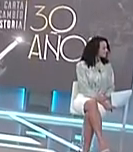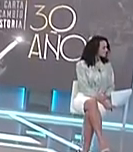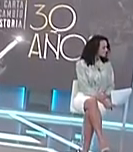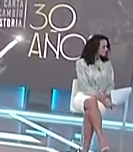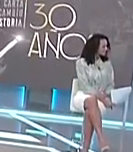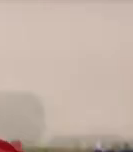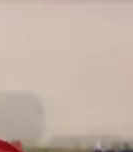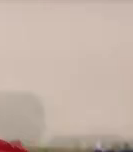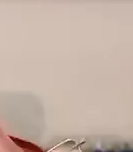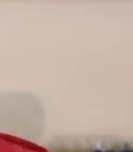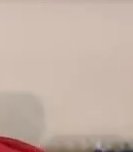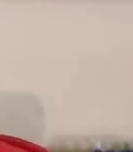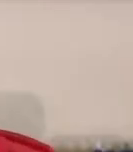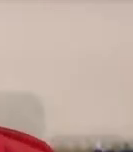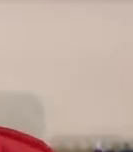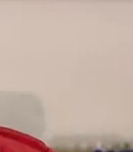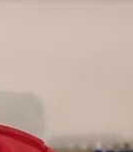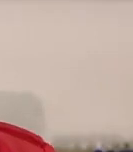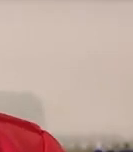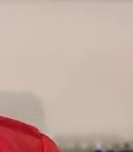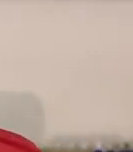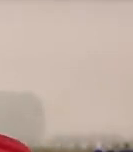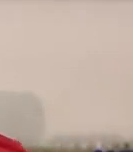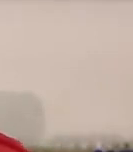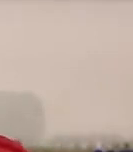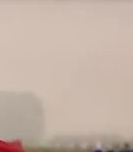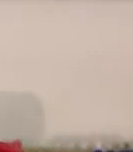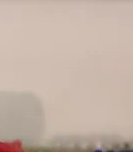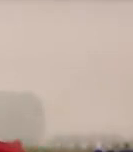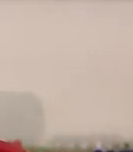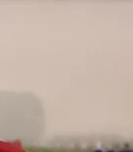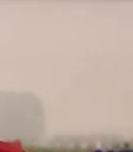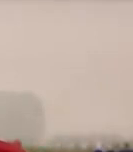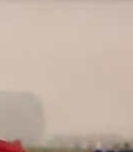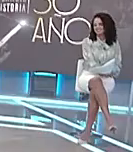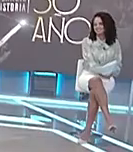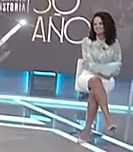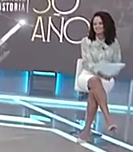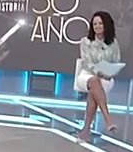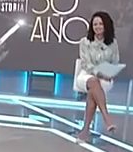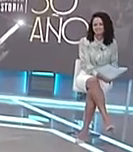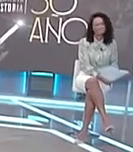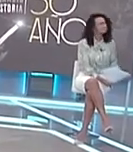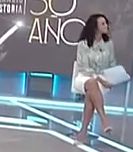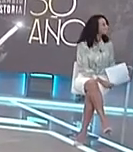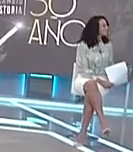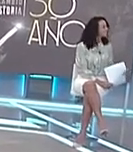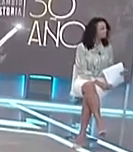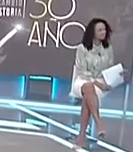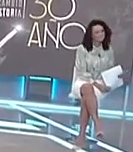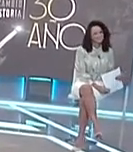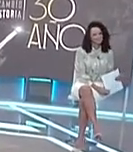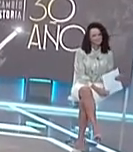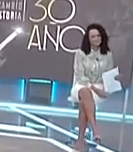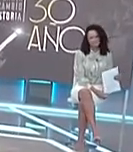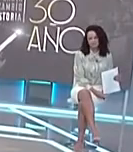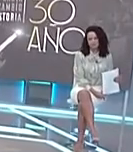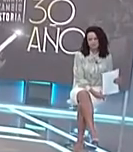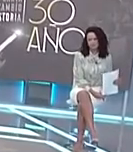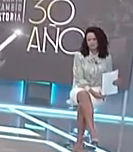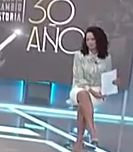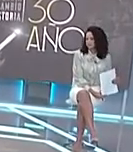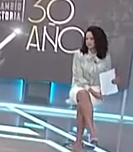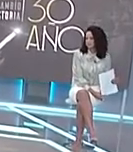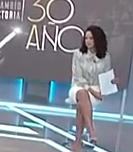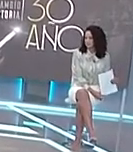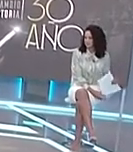Muchísimas gracias por la invitación y un placer haber estado con estos 2 maravillosos compañeros de conversación. Doctor Jairo